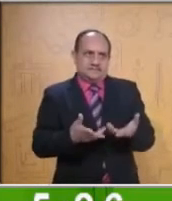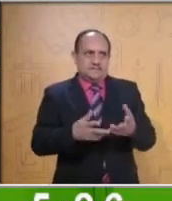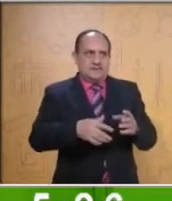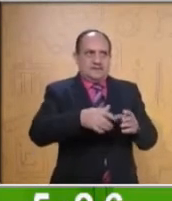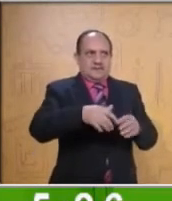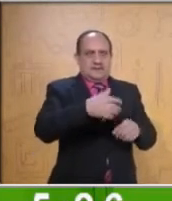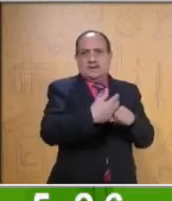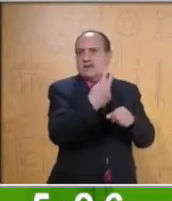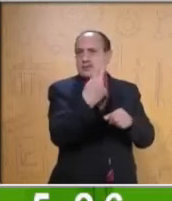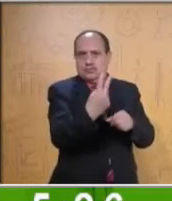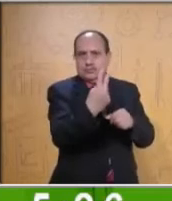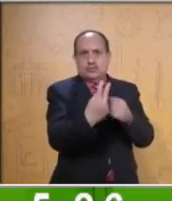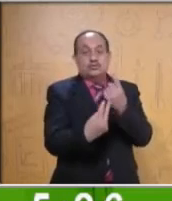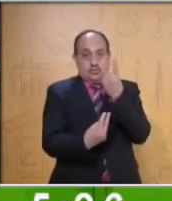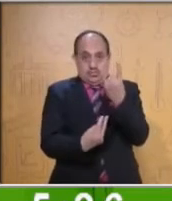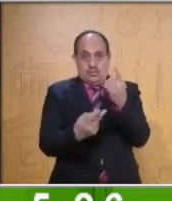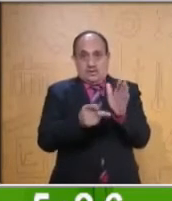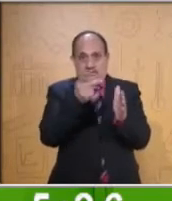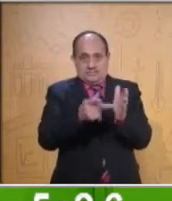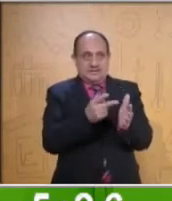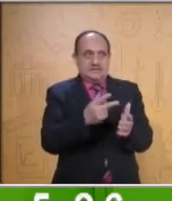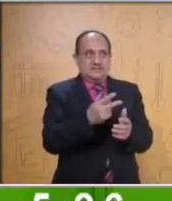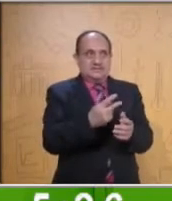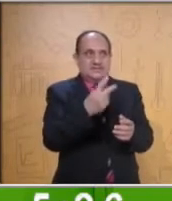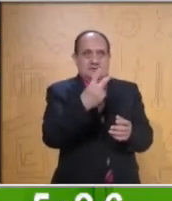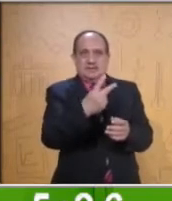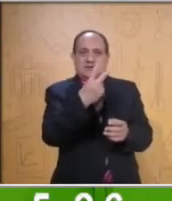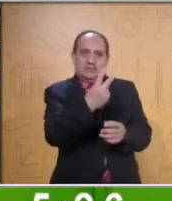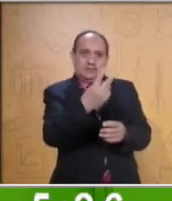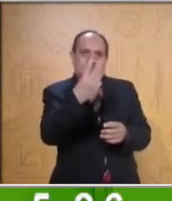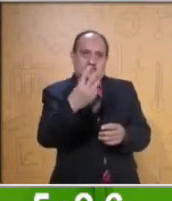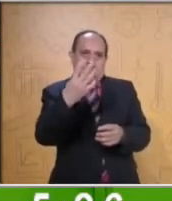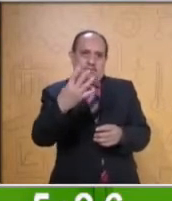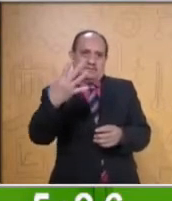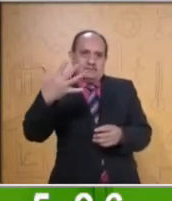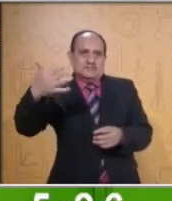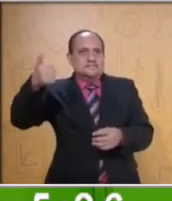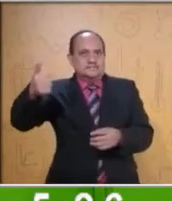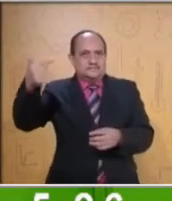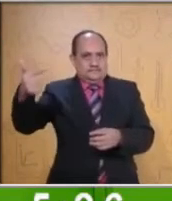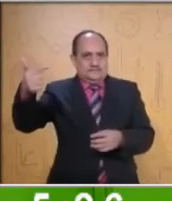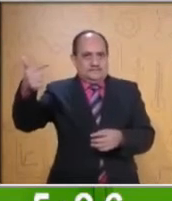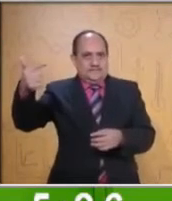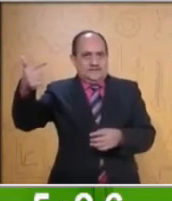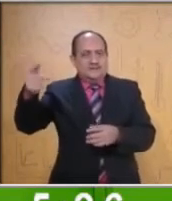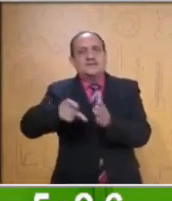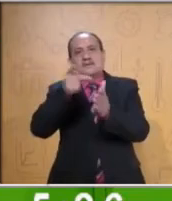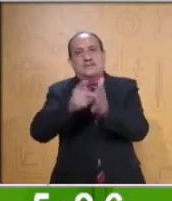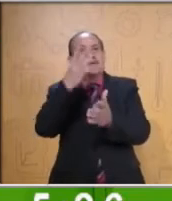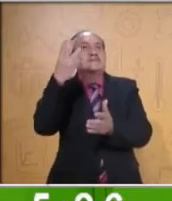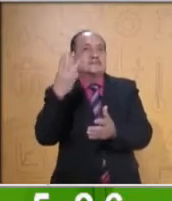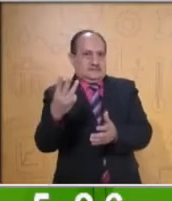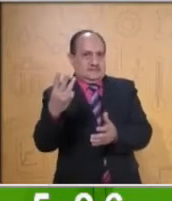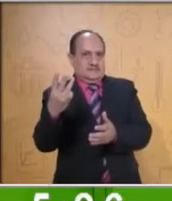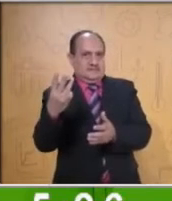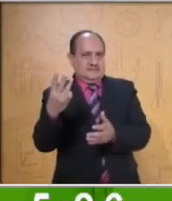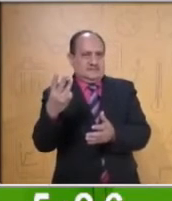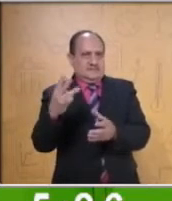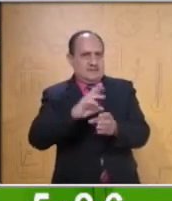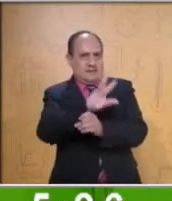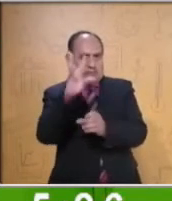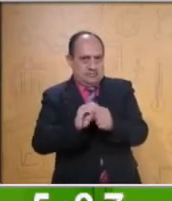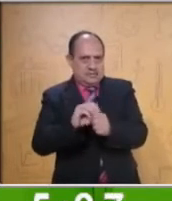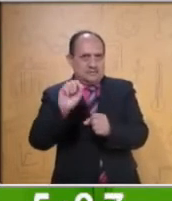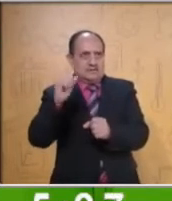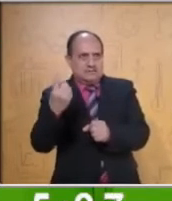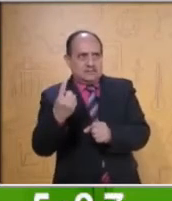una vez el 2, sumado con 1, 2, 3, 4, 5, 6, 7 veces el 3, tenemos